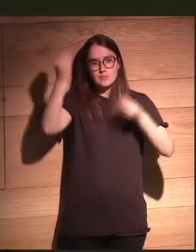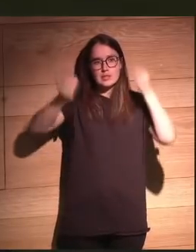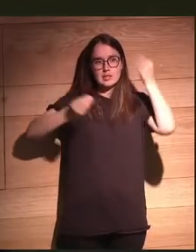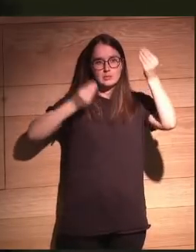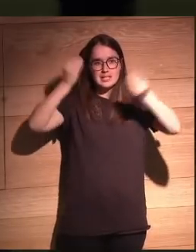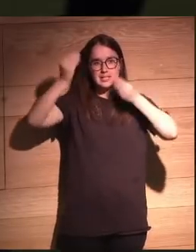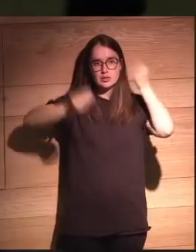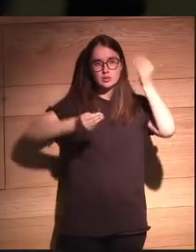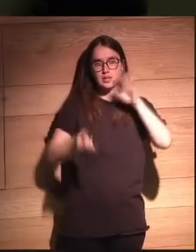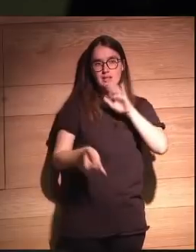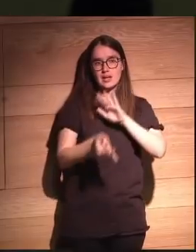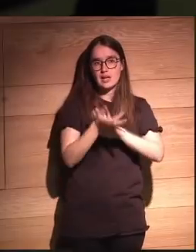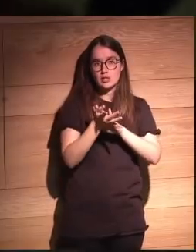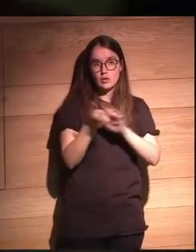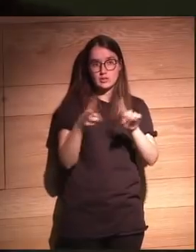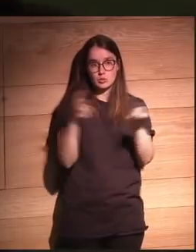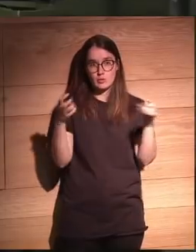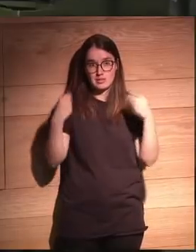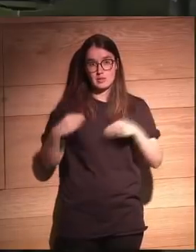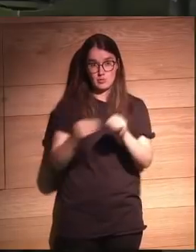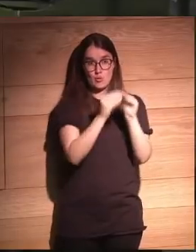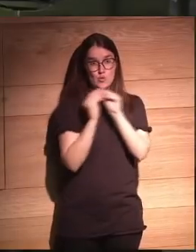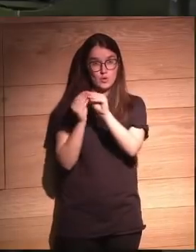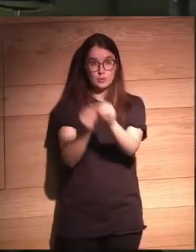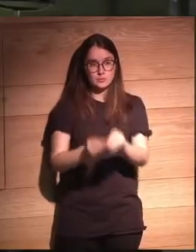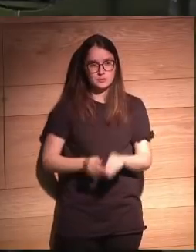pensando y construyendo desde la misma perspectiva.